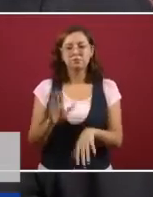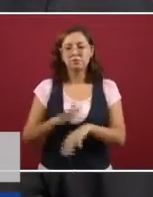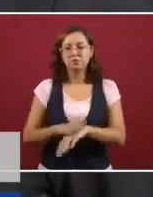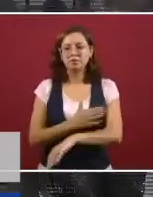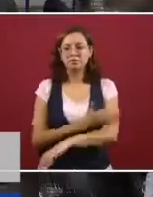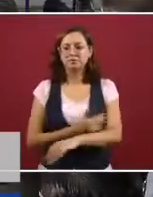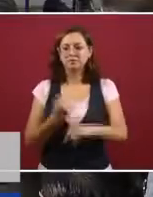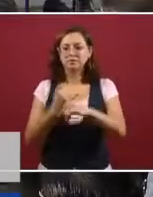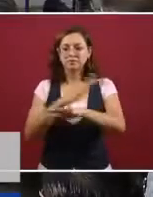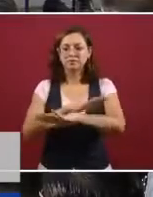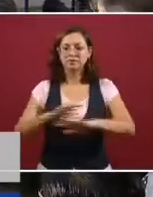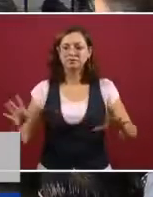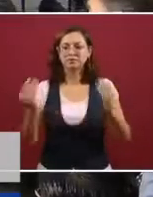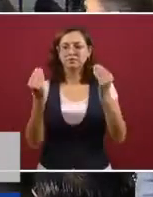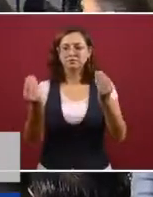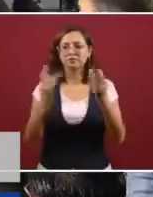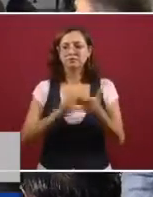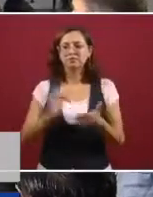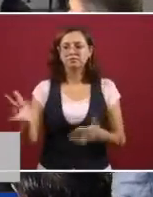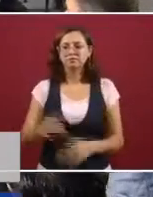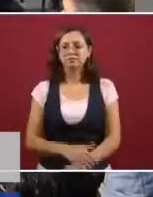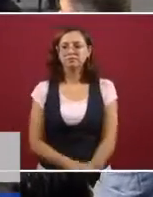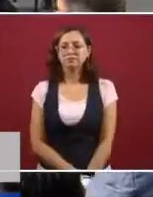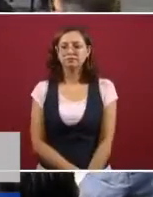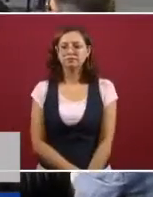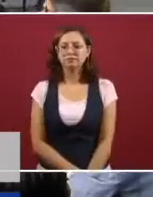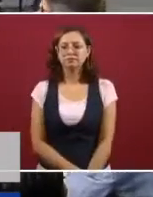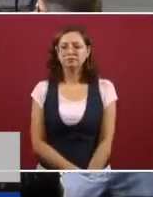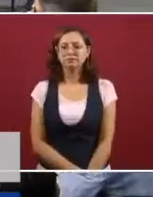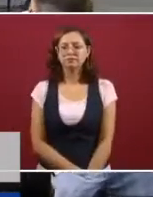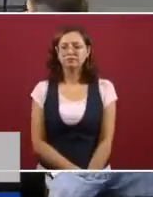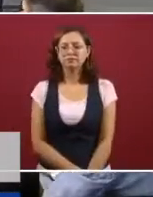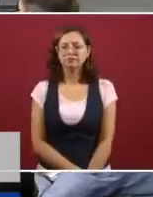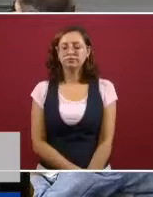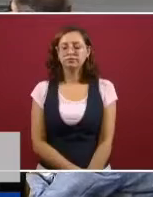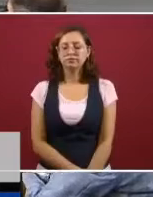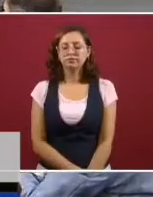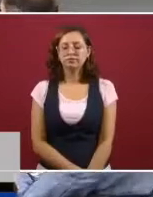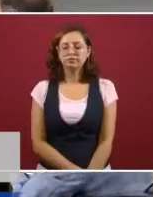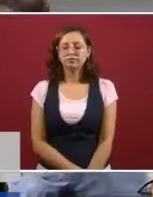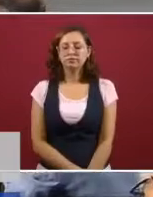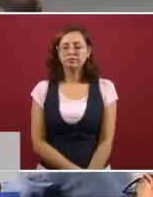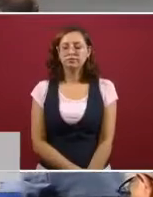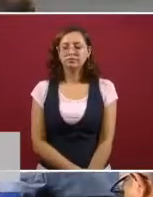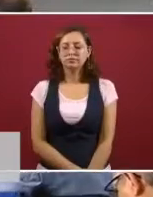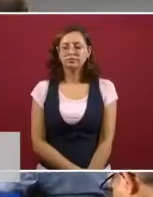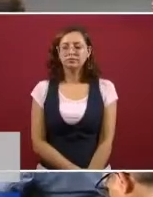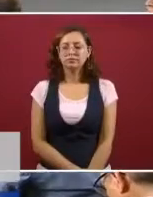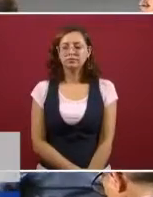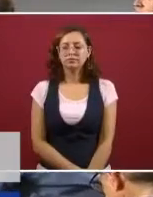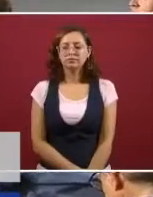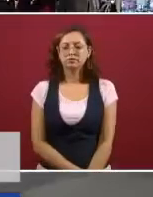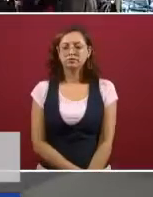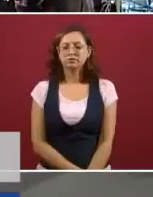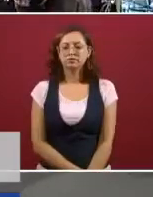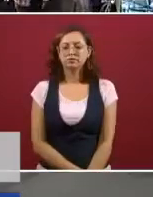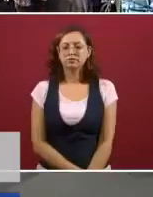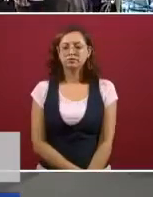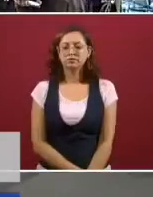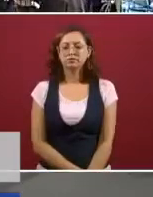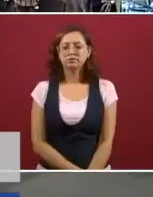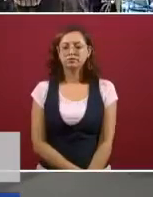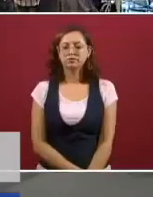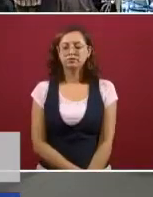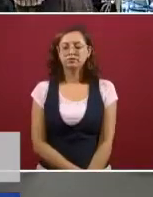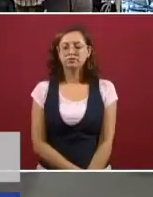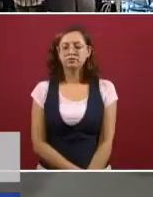el día de hoy. Muchas gracias. Los invitamos a ver el video de las razones de la cancelación del aeropuerto en Texcoco. Dejamos la liga de este video